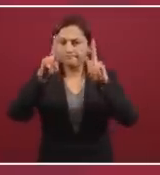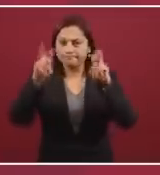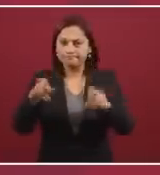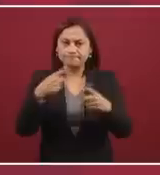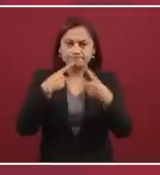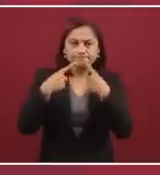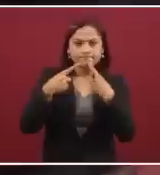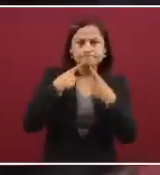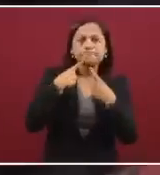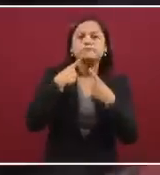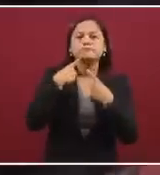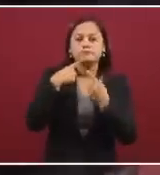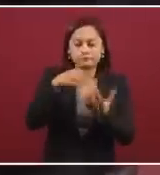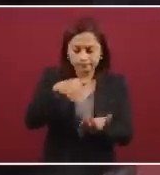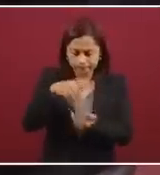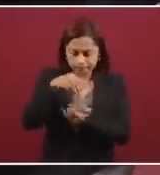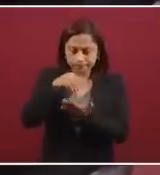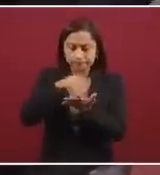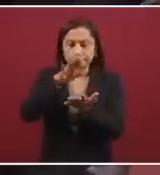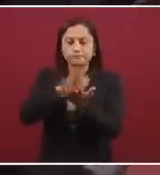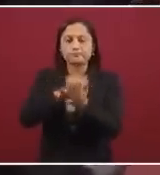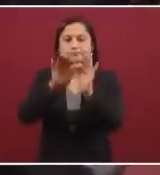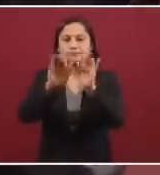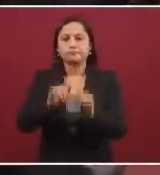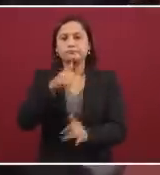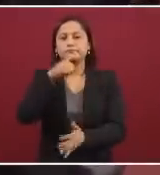el tema de